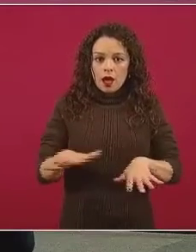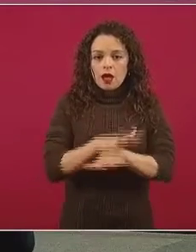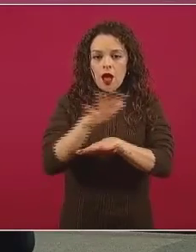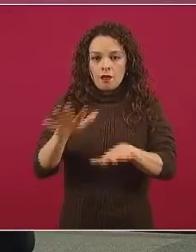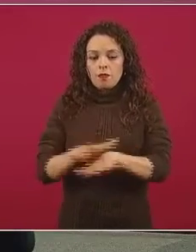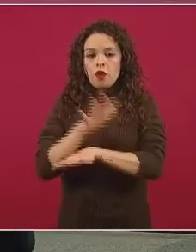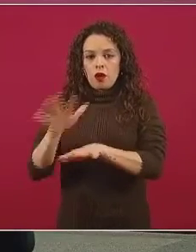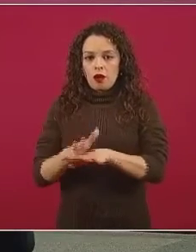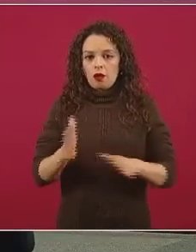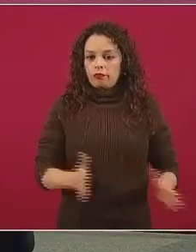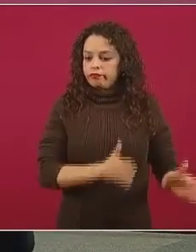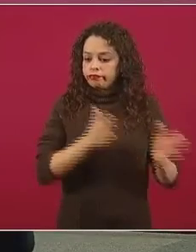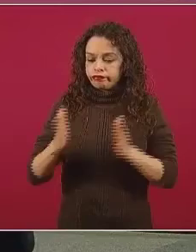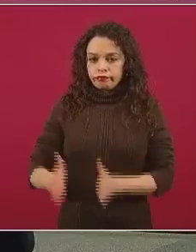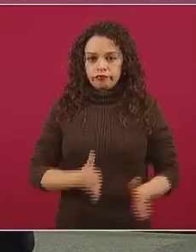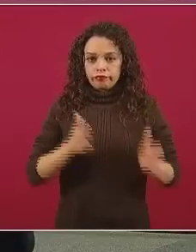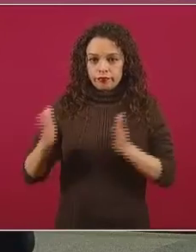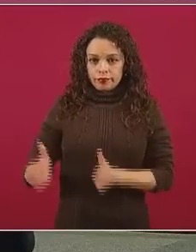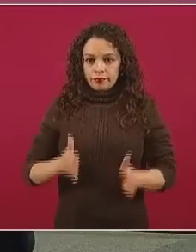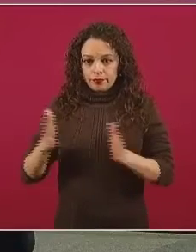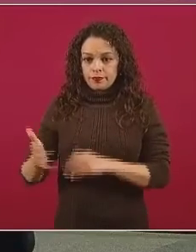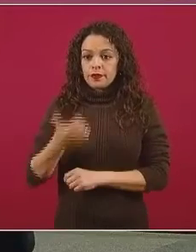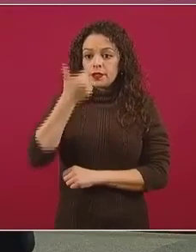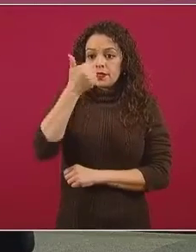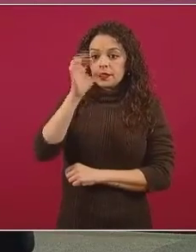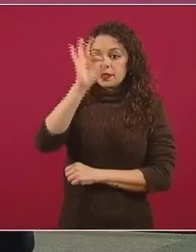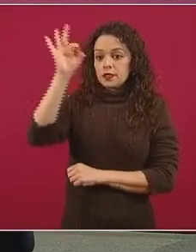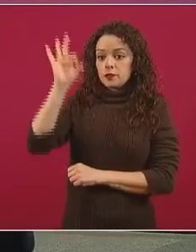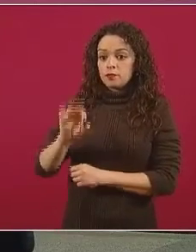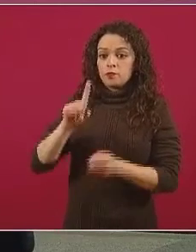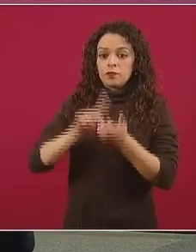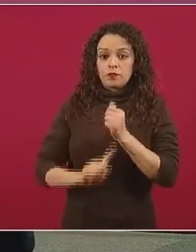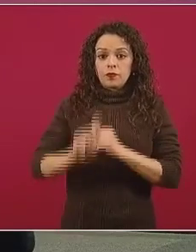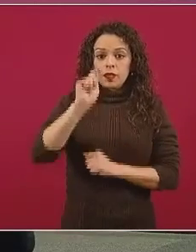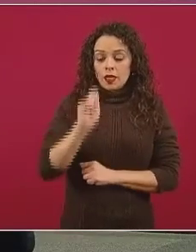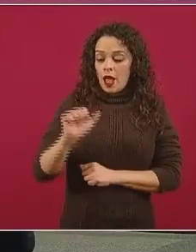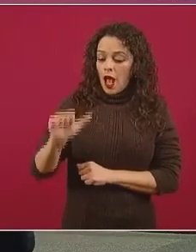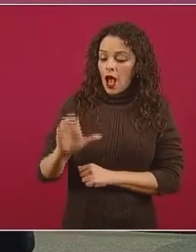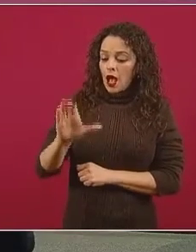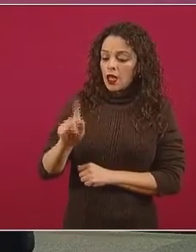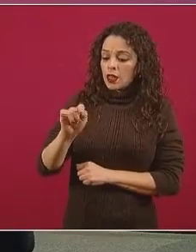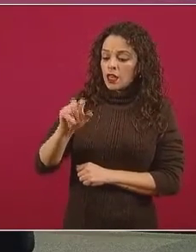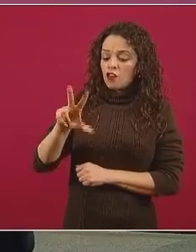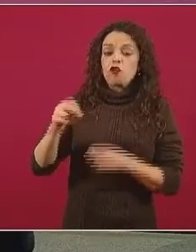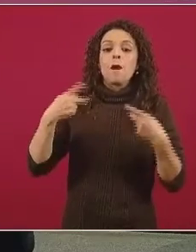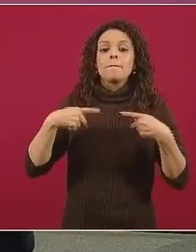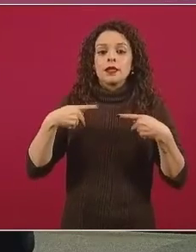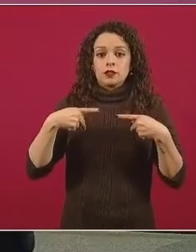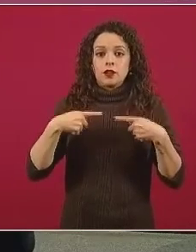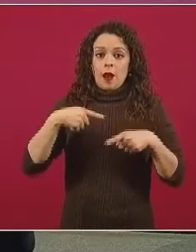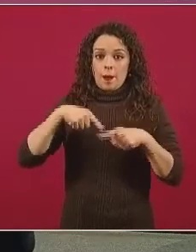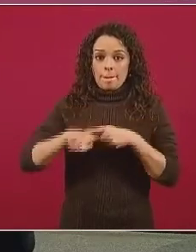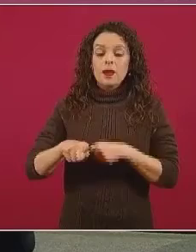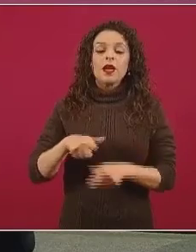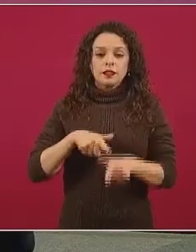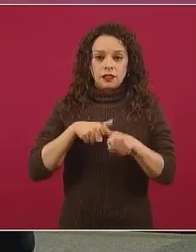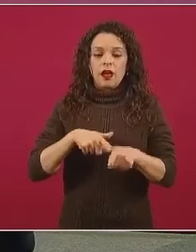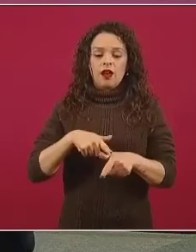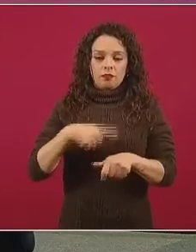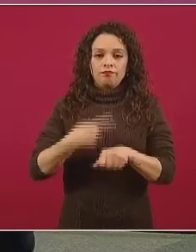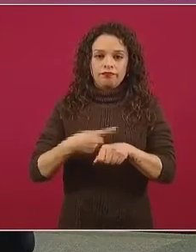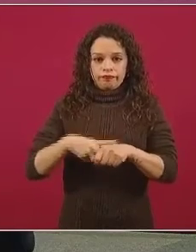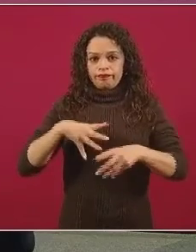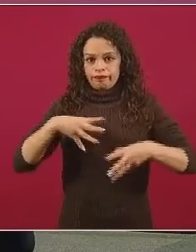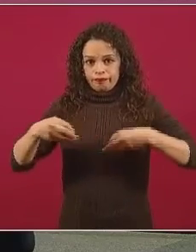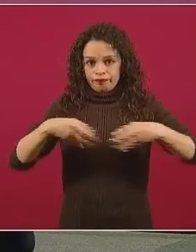6% de los casos estimados corresponden a casos recientes, casos activos, y ese es un indicador importante